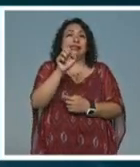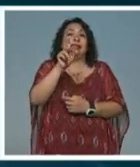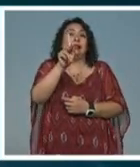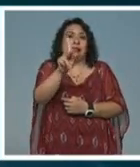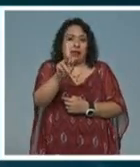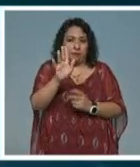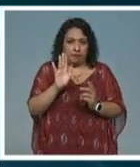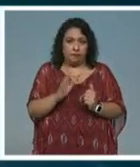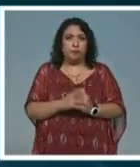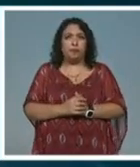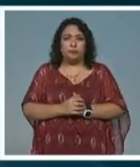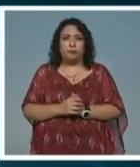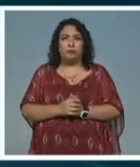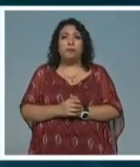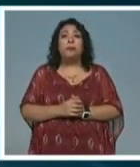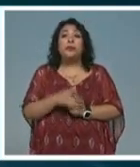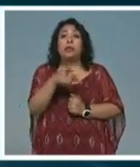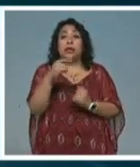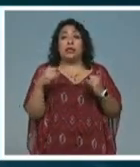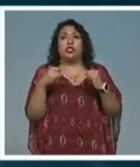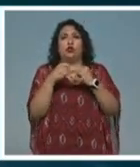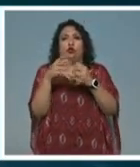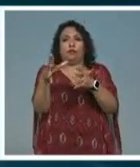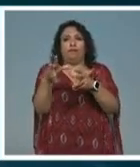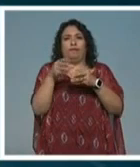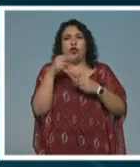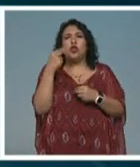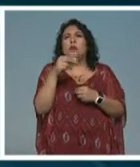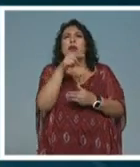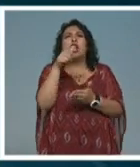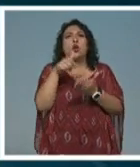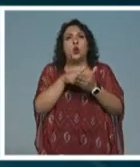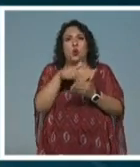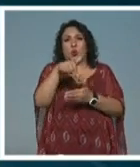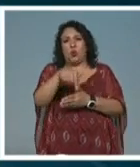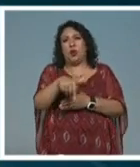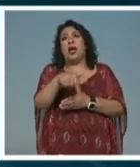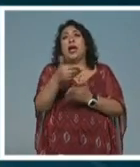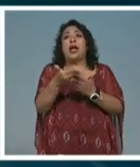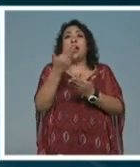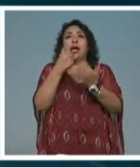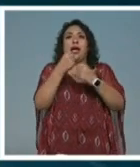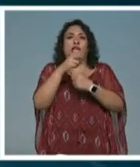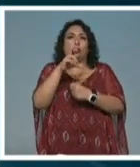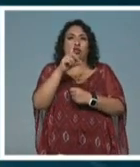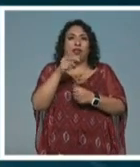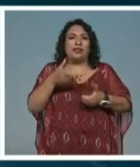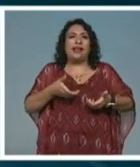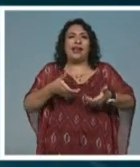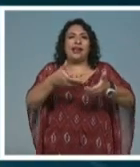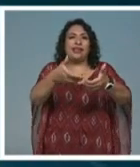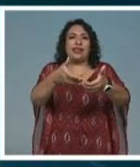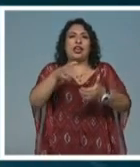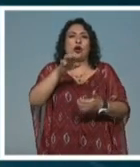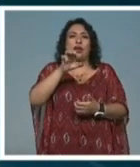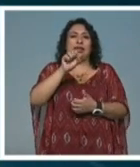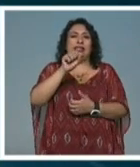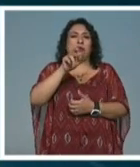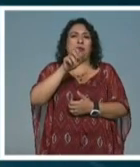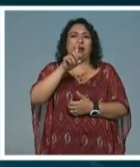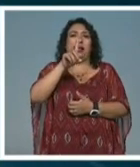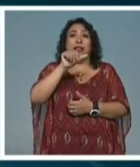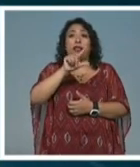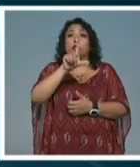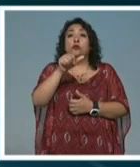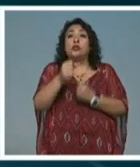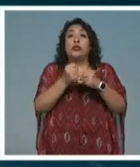Pública. La institución adopta este nombre por su lugar de emplazamiento en los años 30, el Callejón de la Esmeralda, y no sería